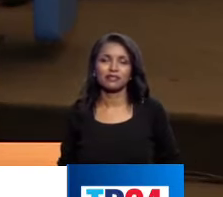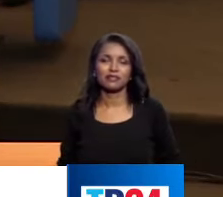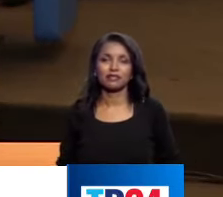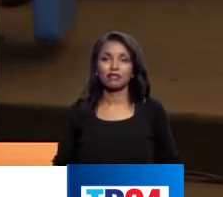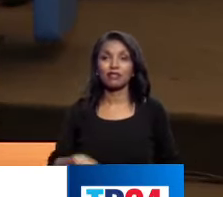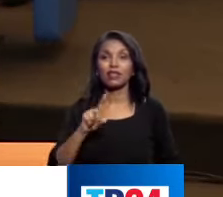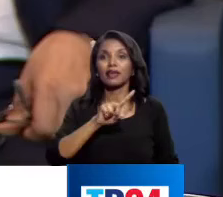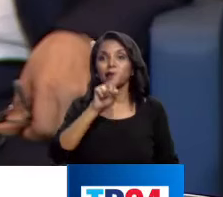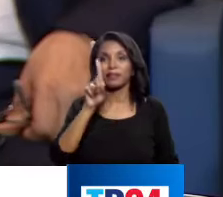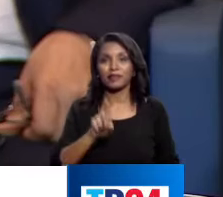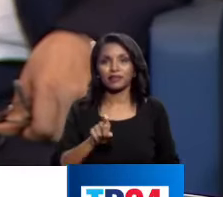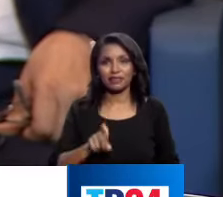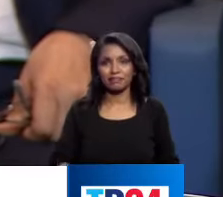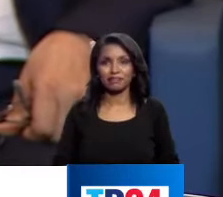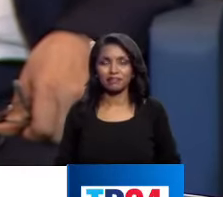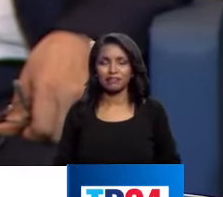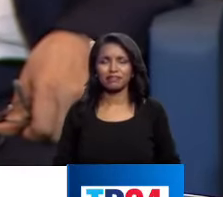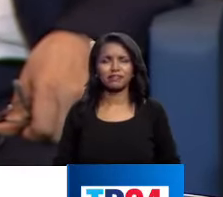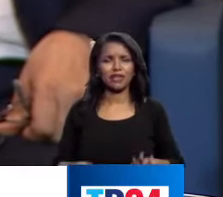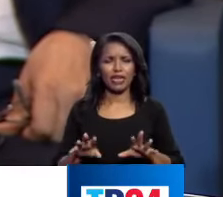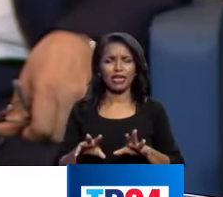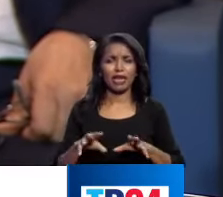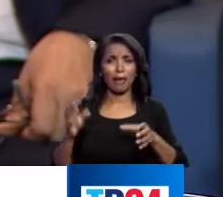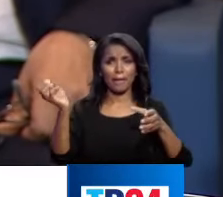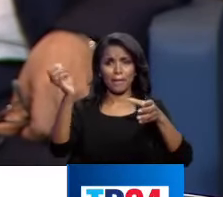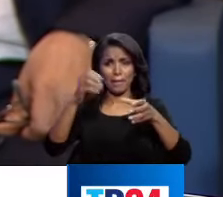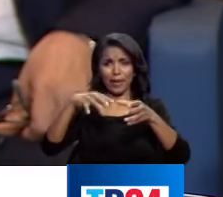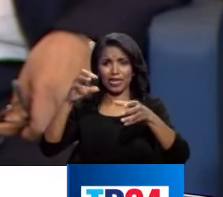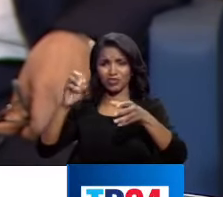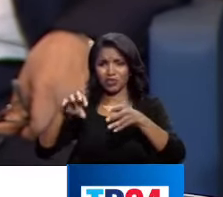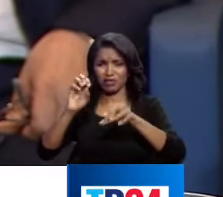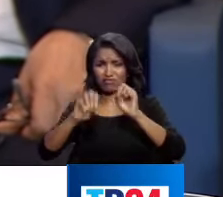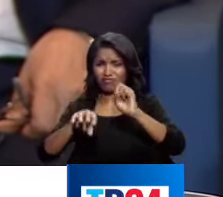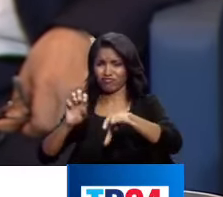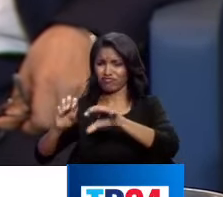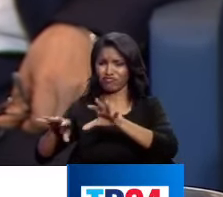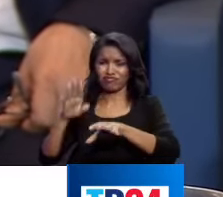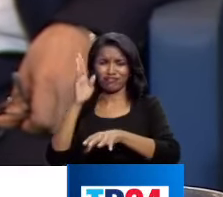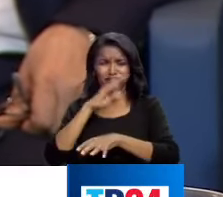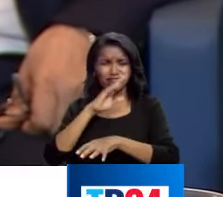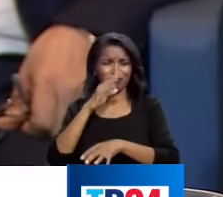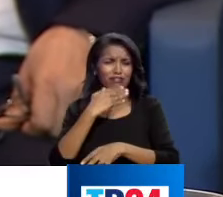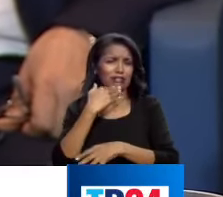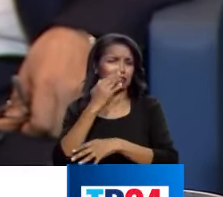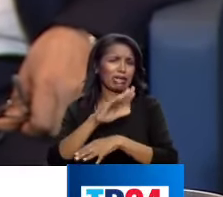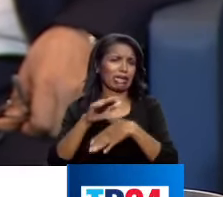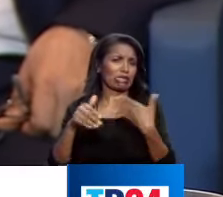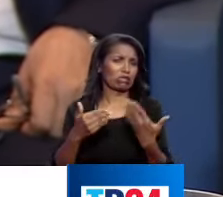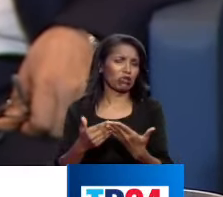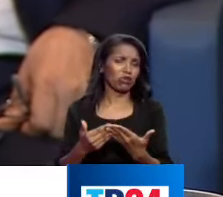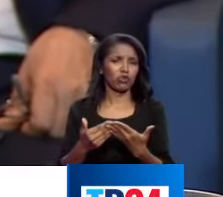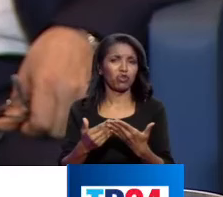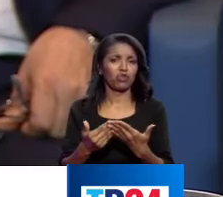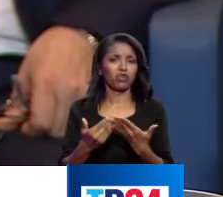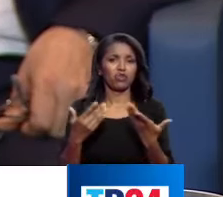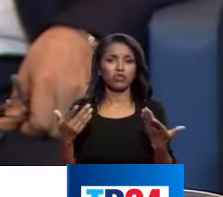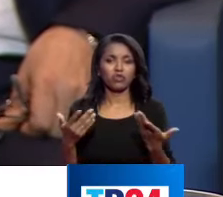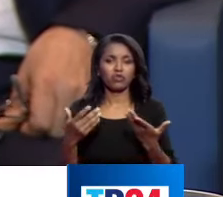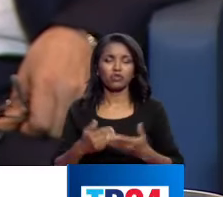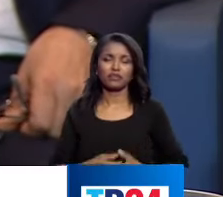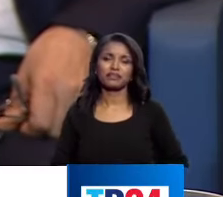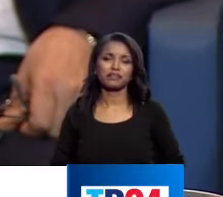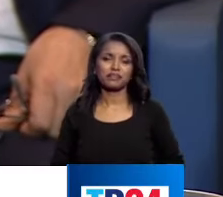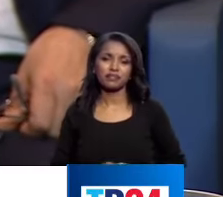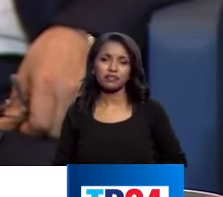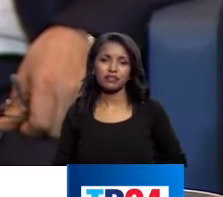Tu pregunta es: la basura es sin duda la queja número uno de los visitantes, tanto en las ciudades como en los accesos a los